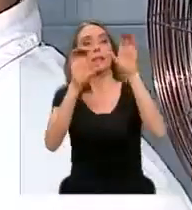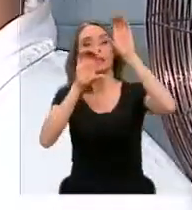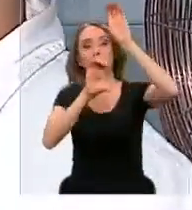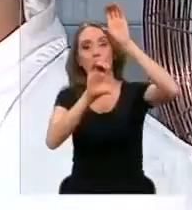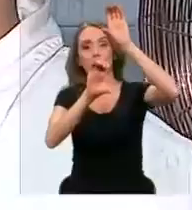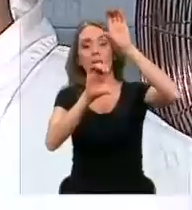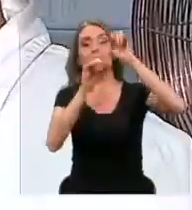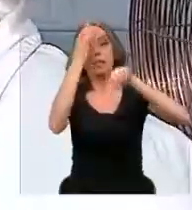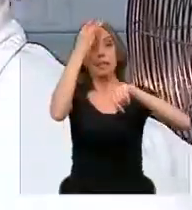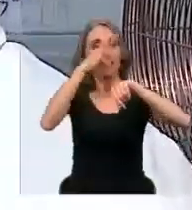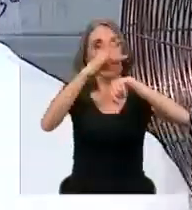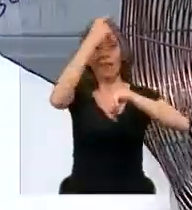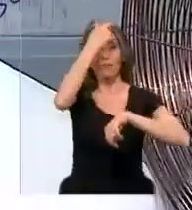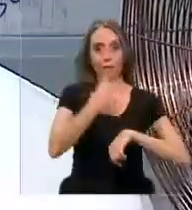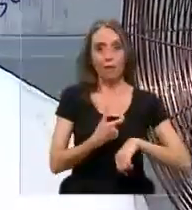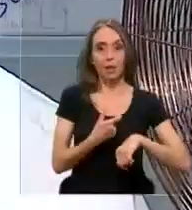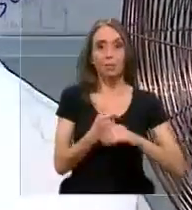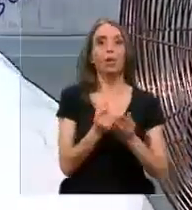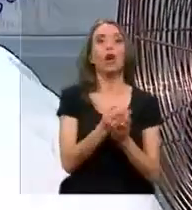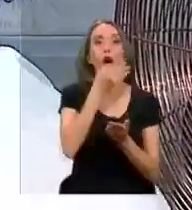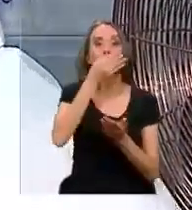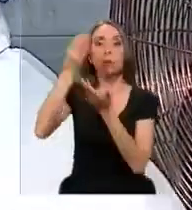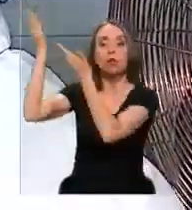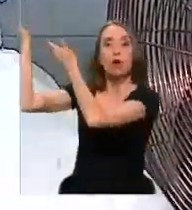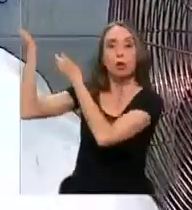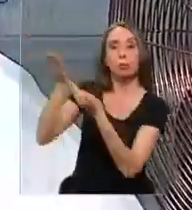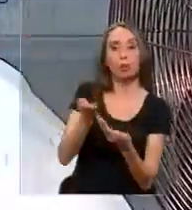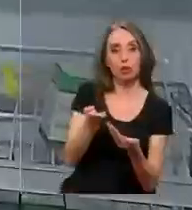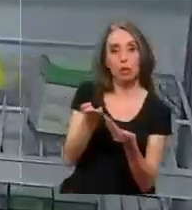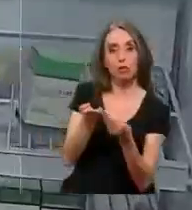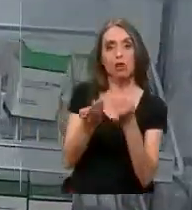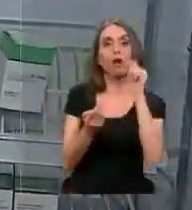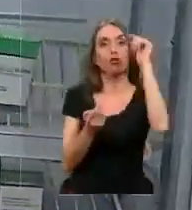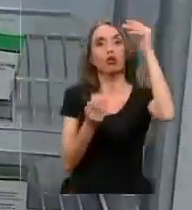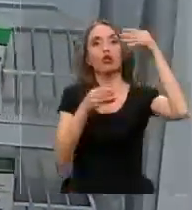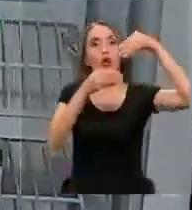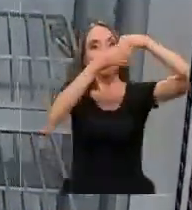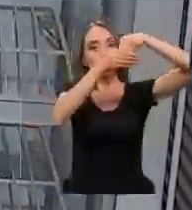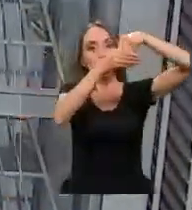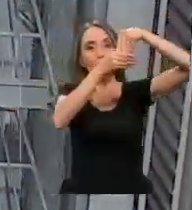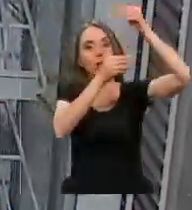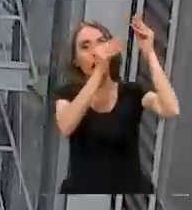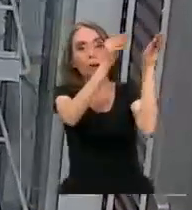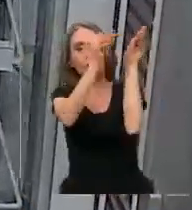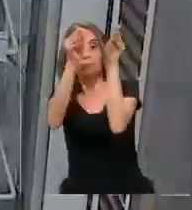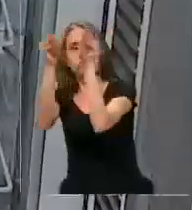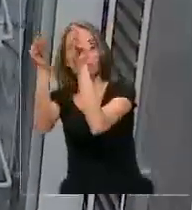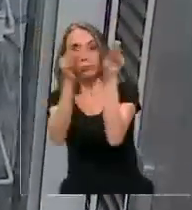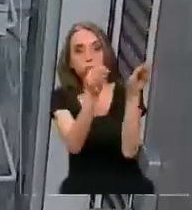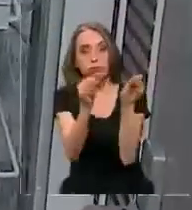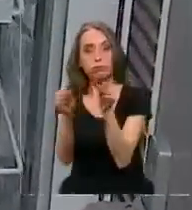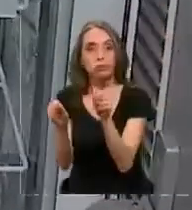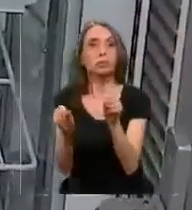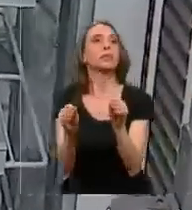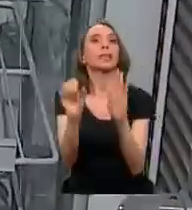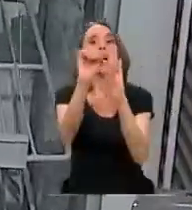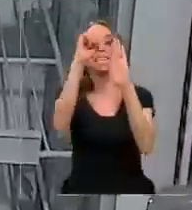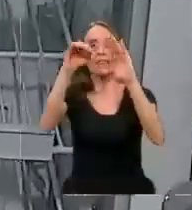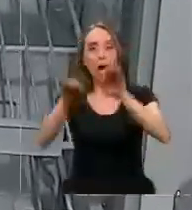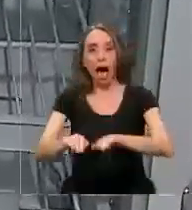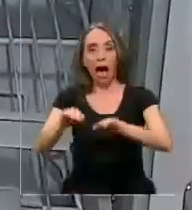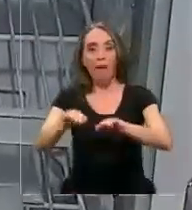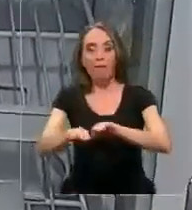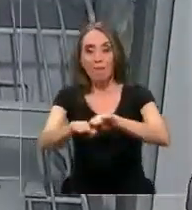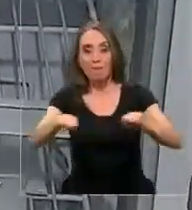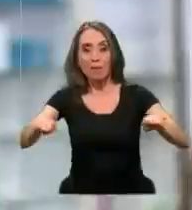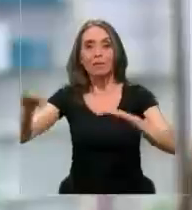pacientes los medicamentos que traen de importas que llegan de importación en la parte media del refrigerador podemos ver todos los